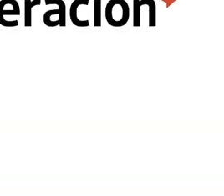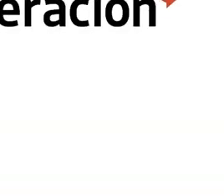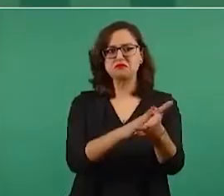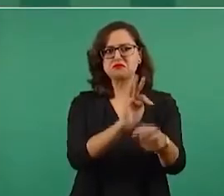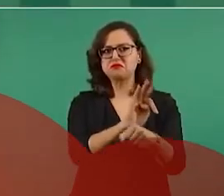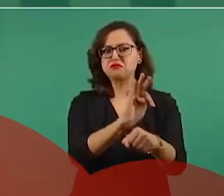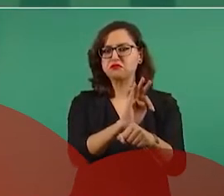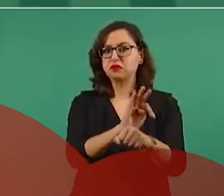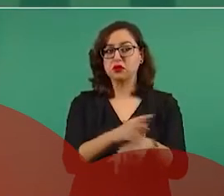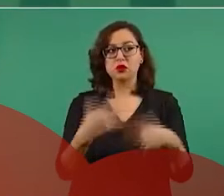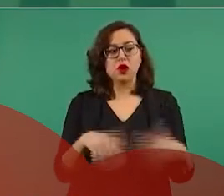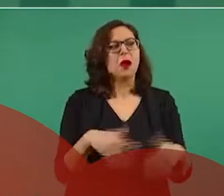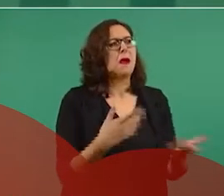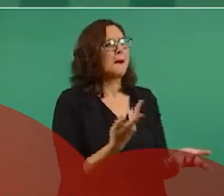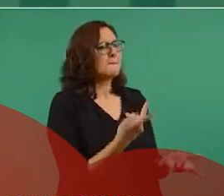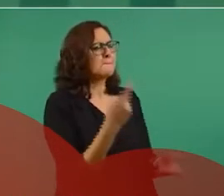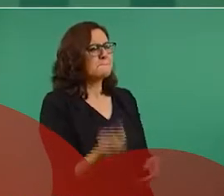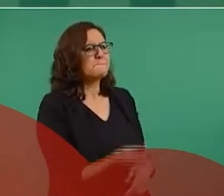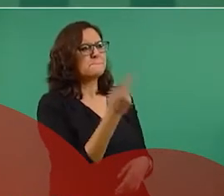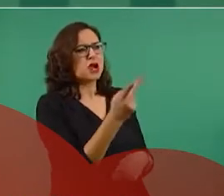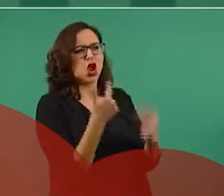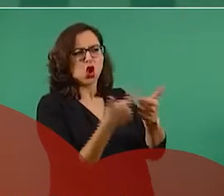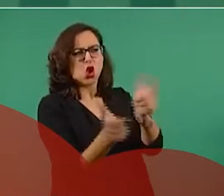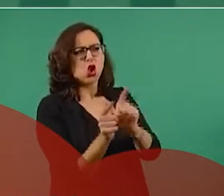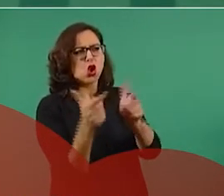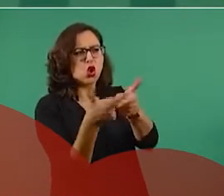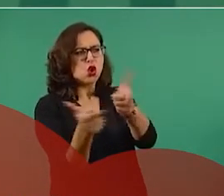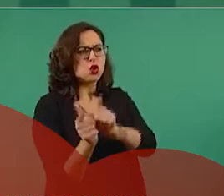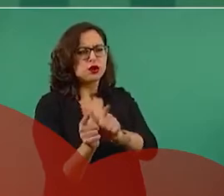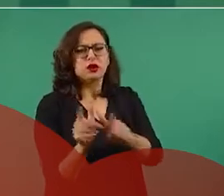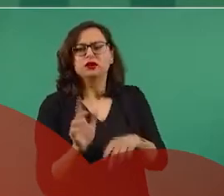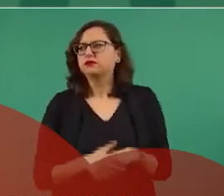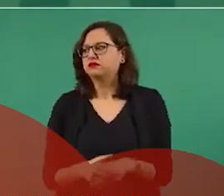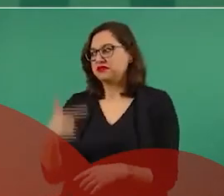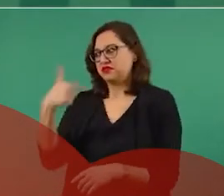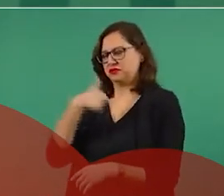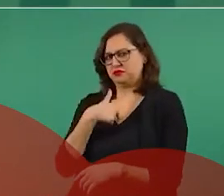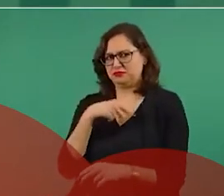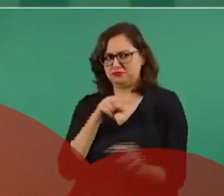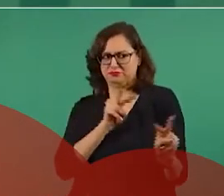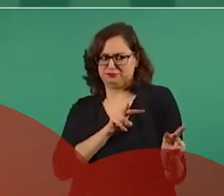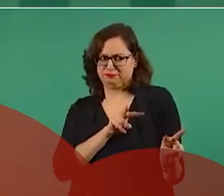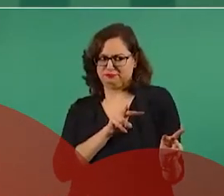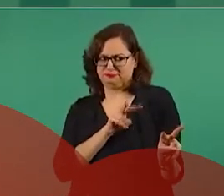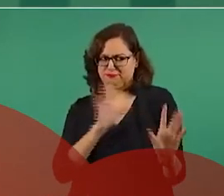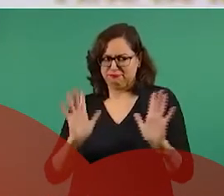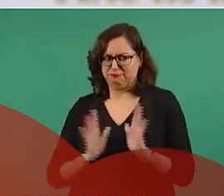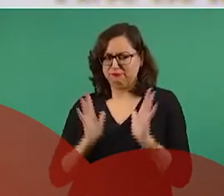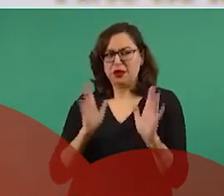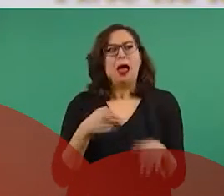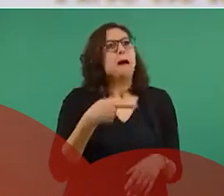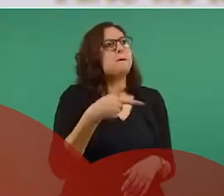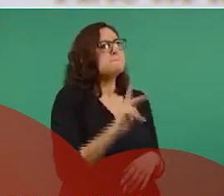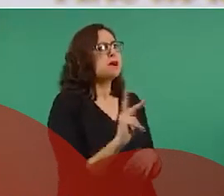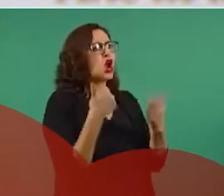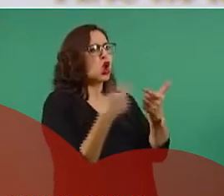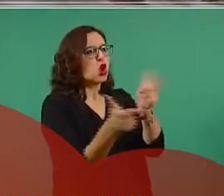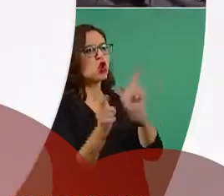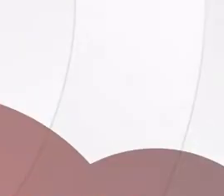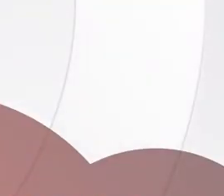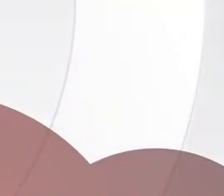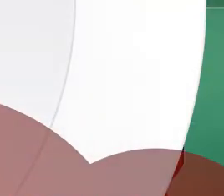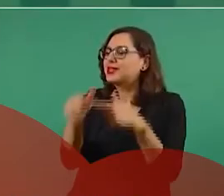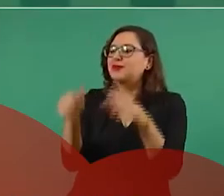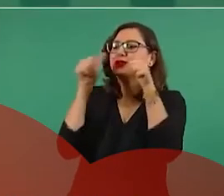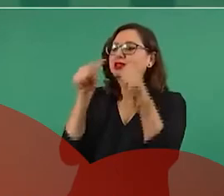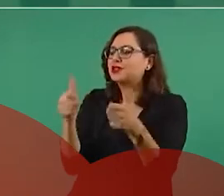El presidente López Obrador dijo que ofrecerá todo su apoyo para restablecer el servicio de la línea 12 del sistema de transporte colectivo metro, pues es un servicio importante para la